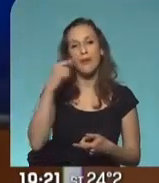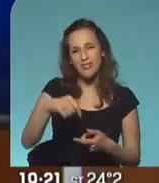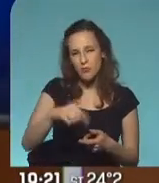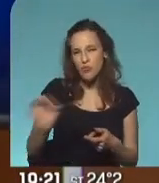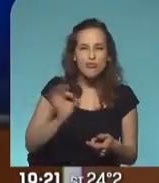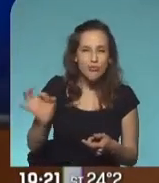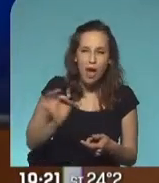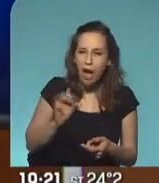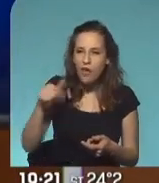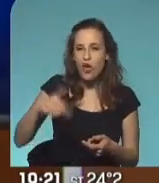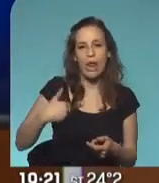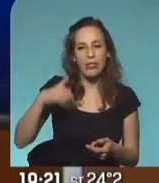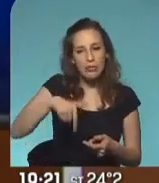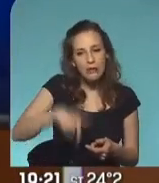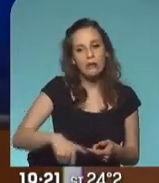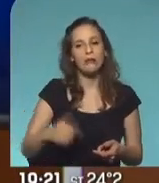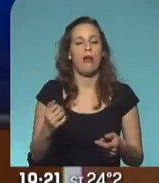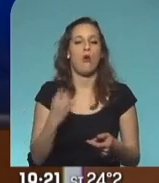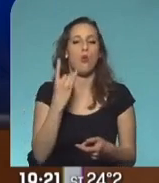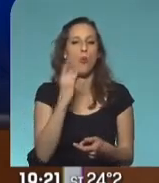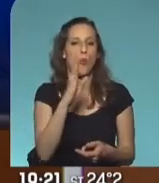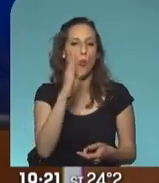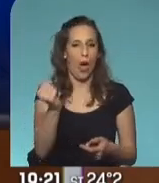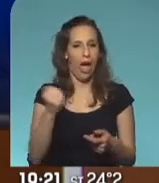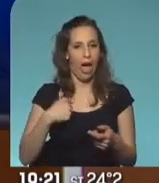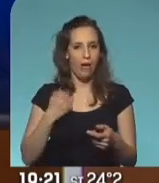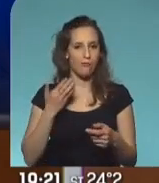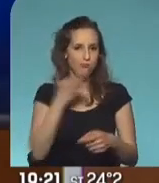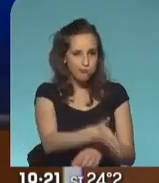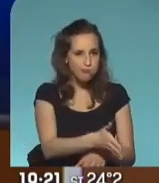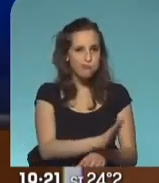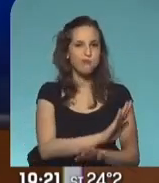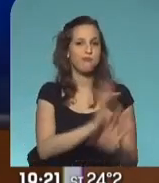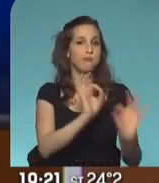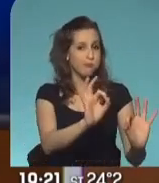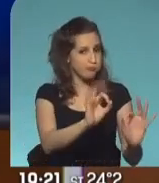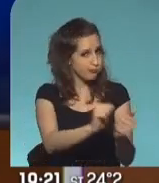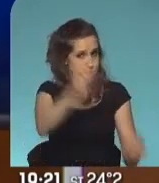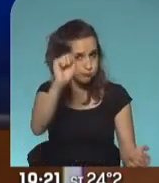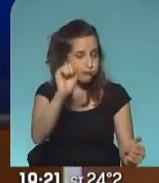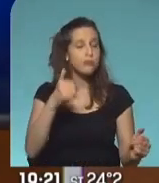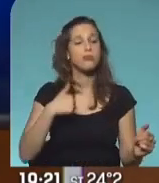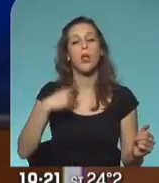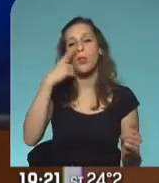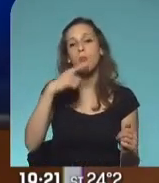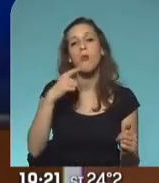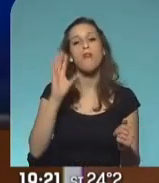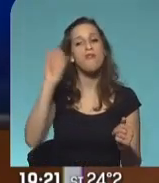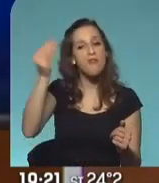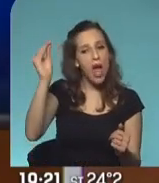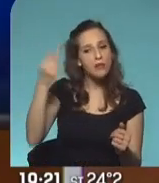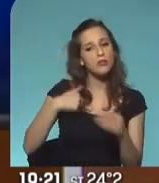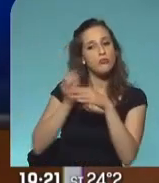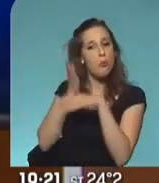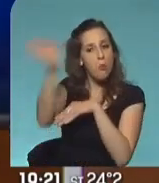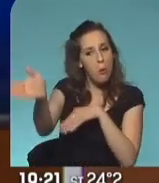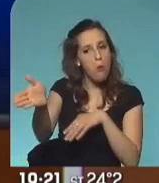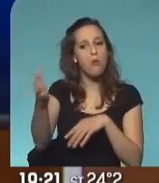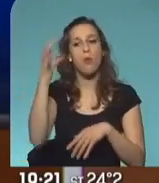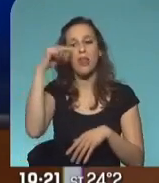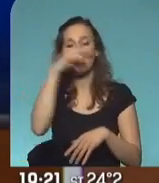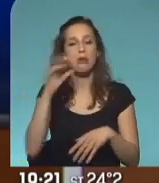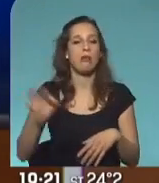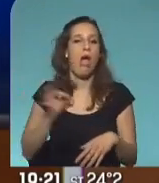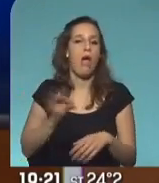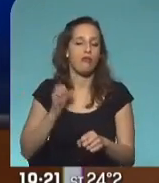estudié, me formé en la universidad pública. Luego fui a Brasil, trabajé durante 27 años en Brasil, en la universidad